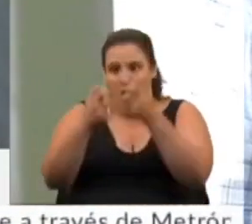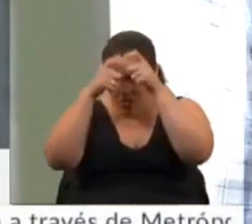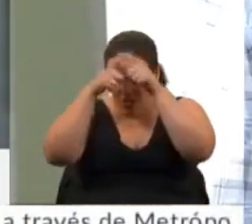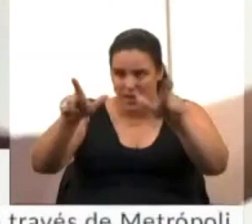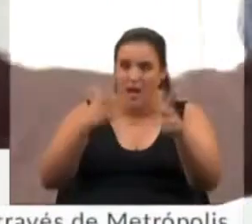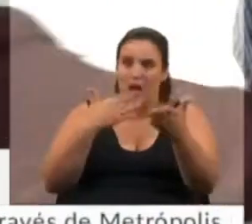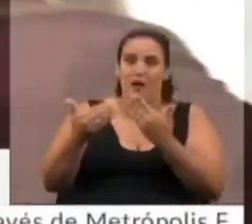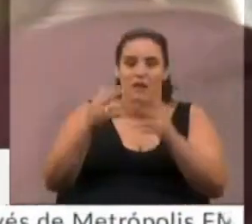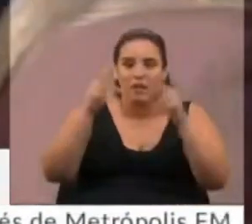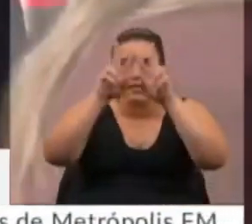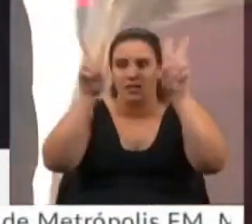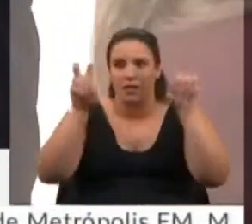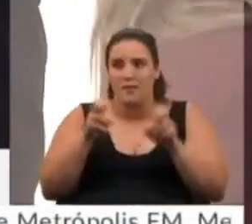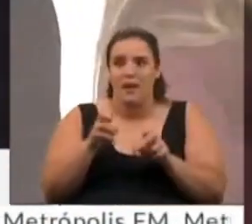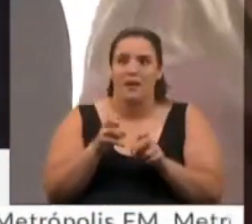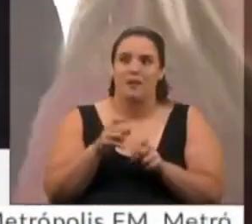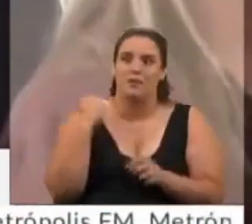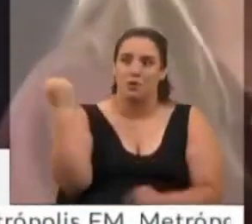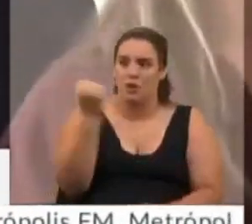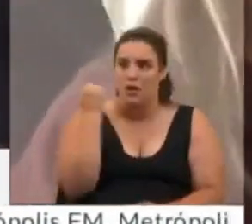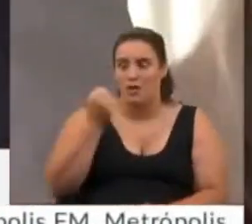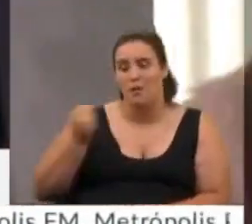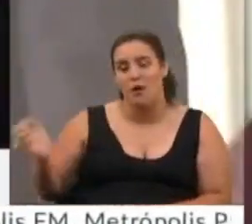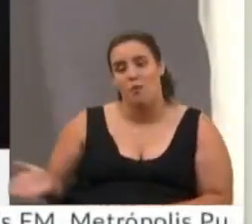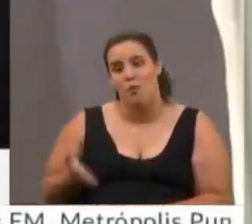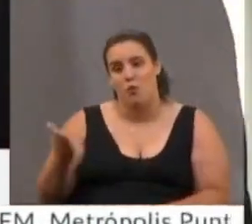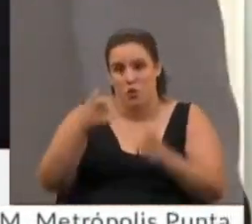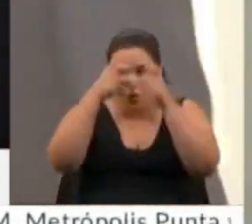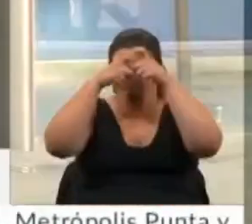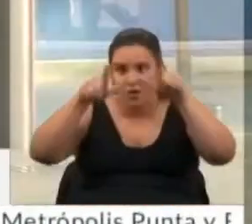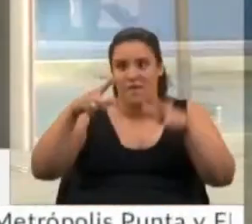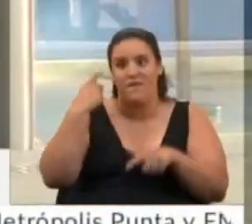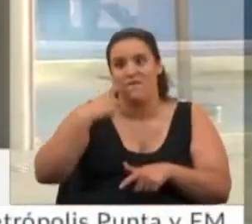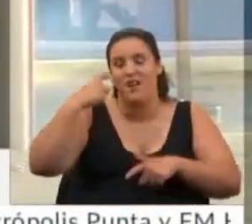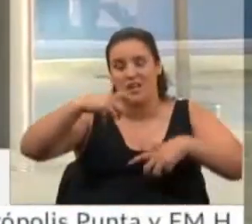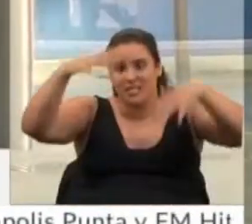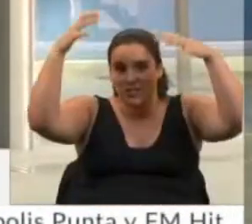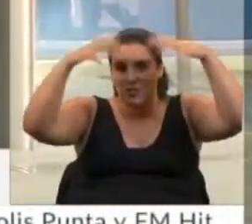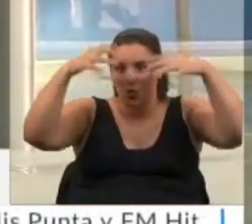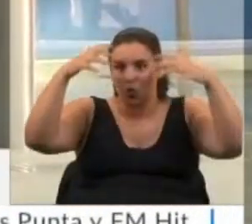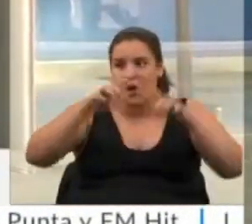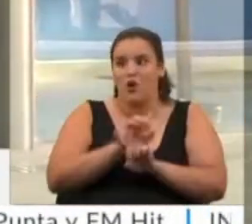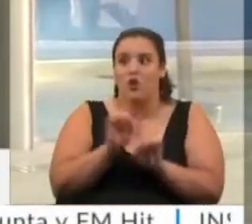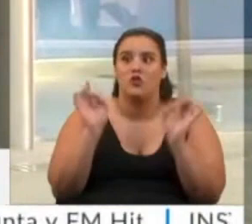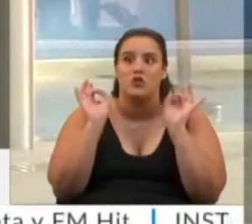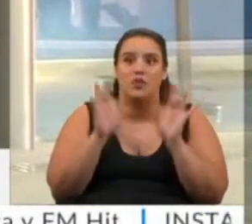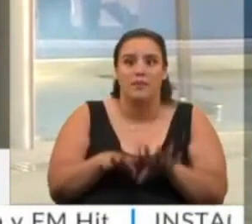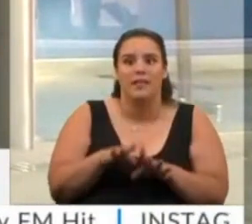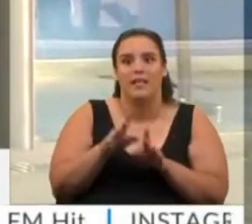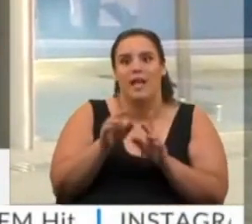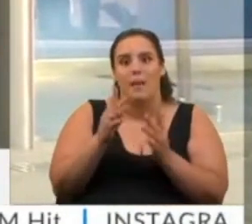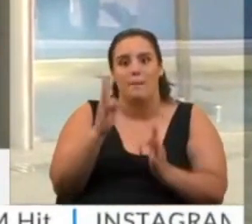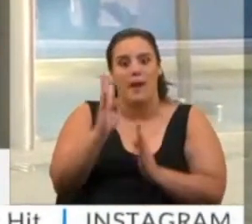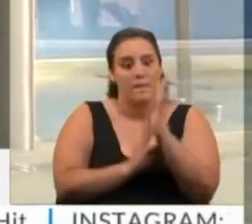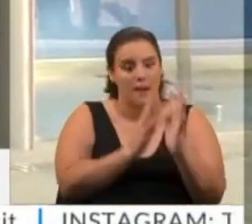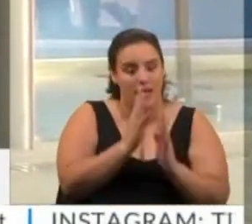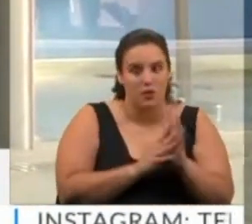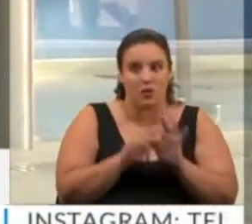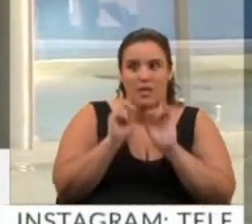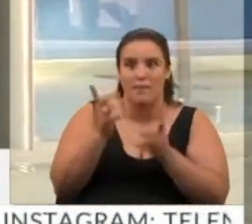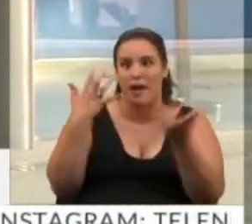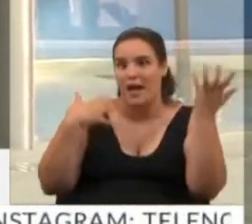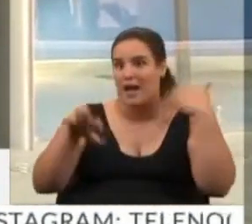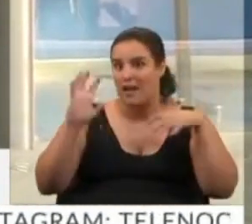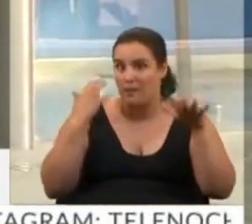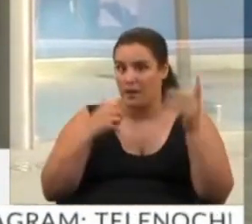tema, teniendo en cuenta lo que significa para los productores rurales la falta de lluvias, no solamente para lo que tiene que ver con las pasturas, sino también con los